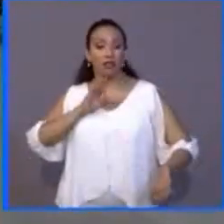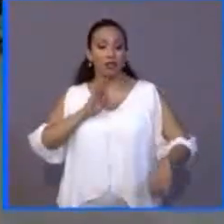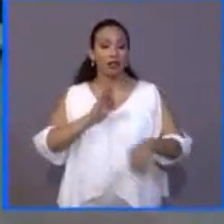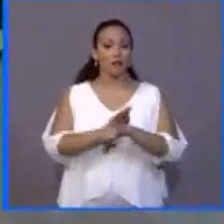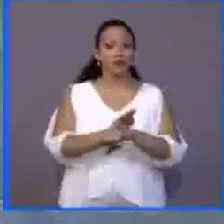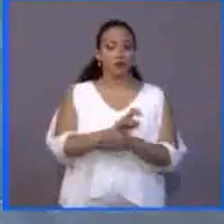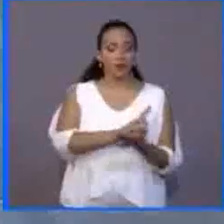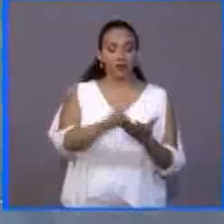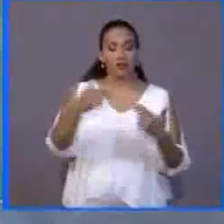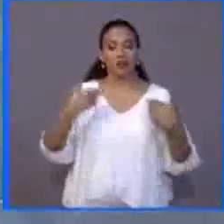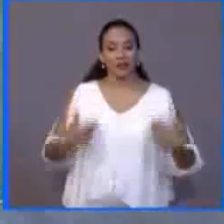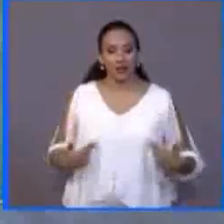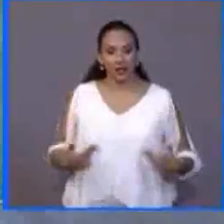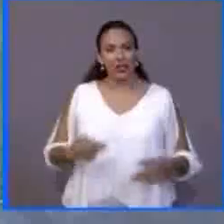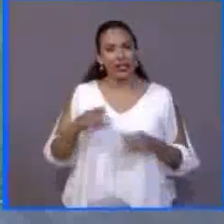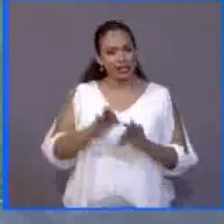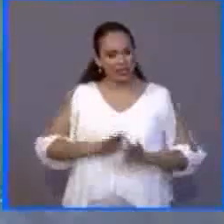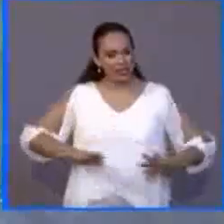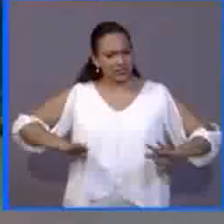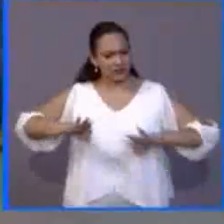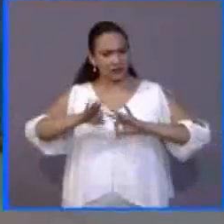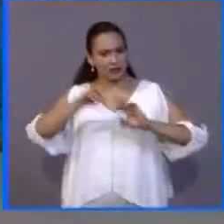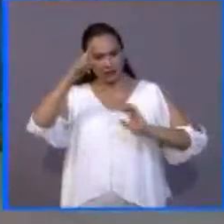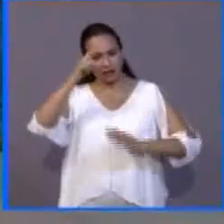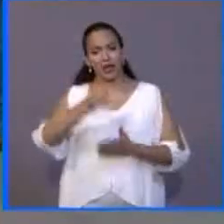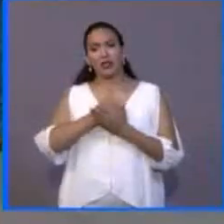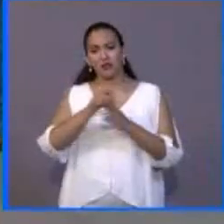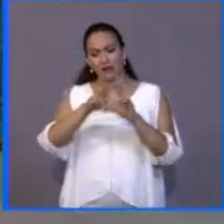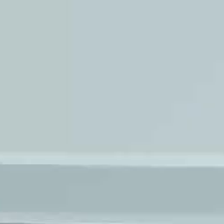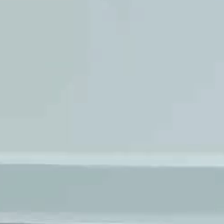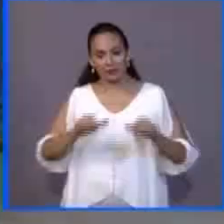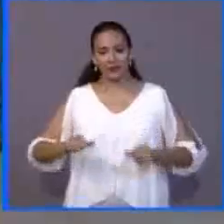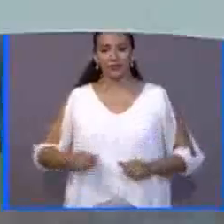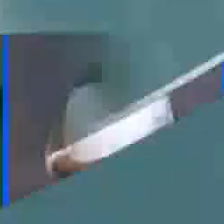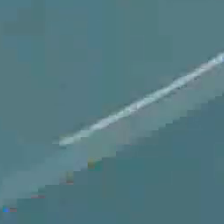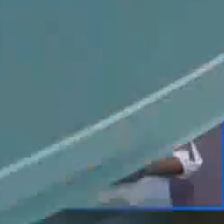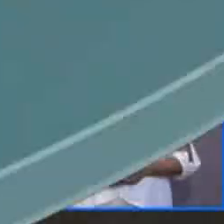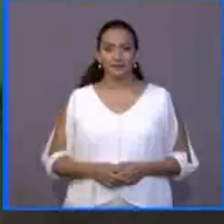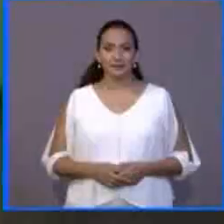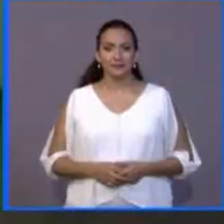de la legalidad y artífices de la paz social.